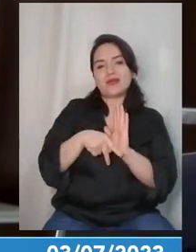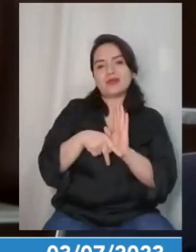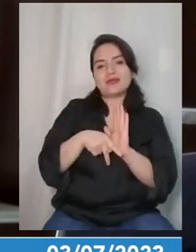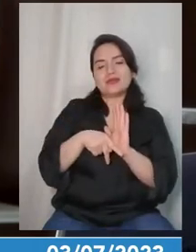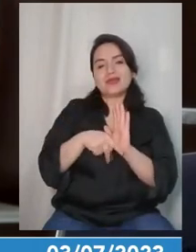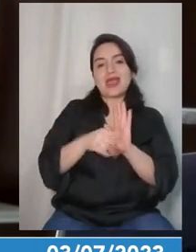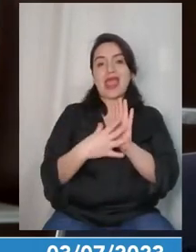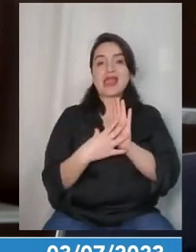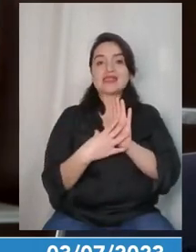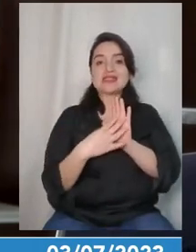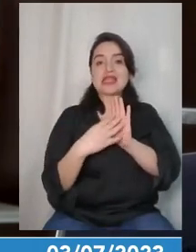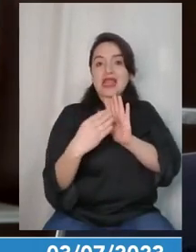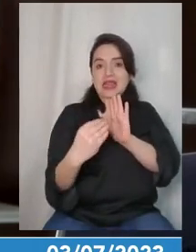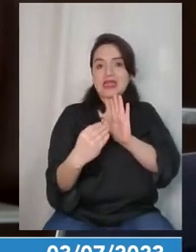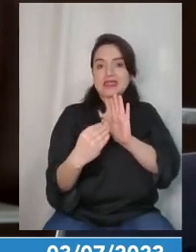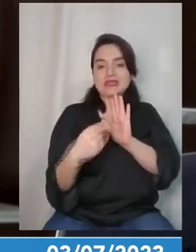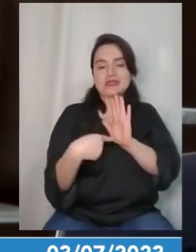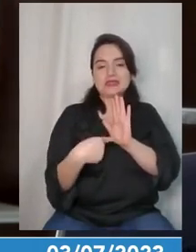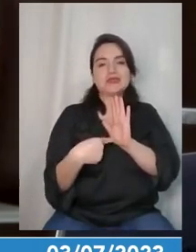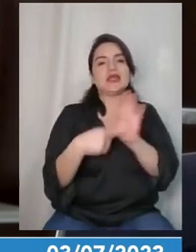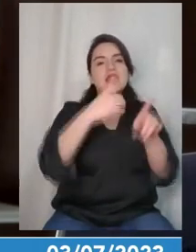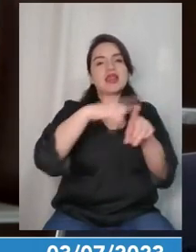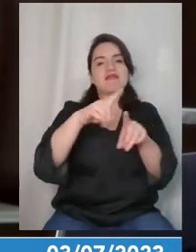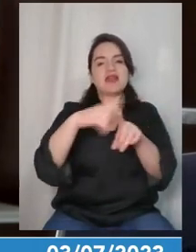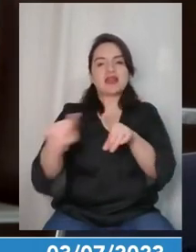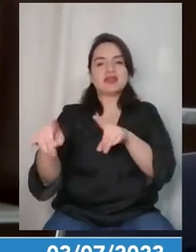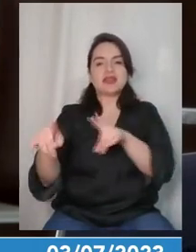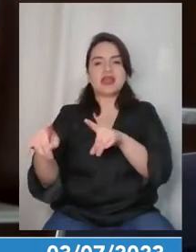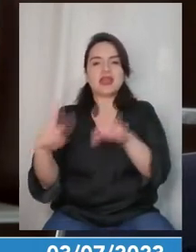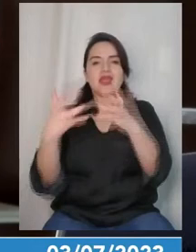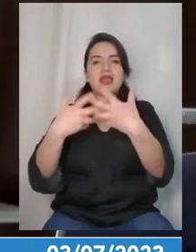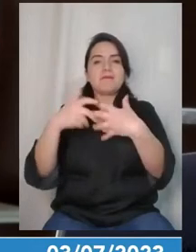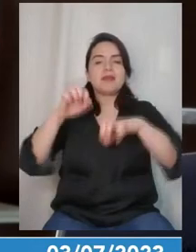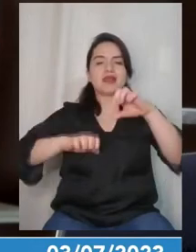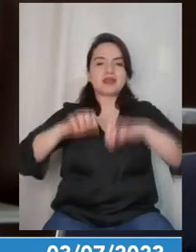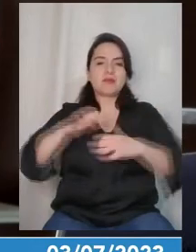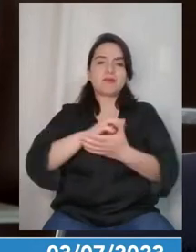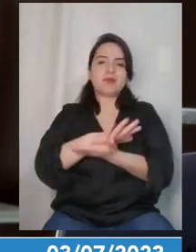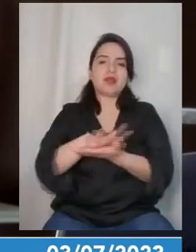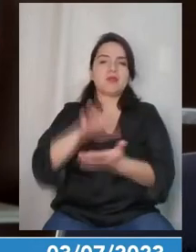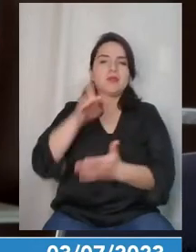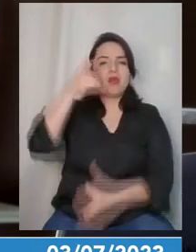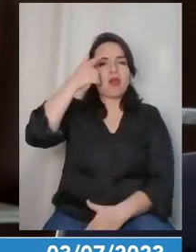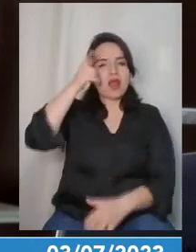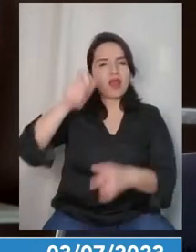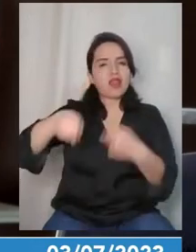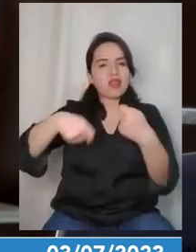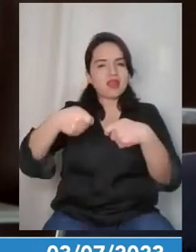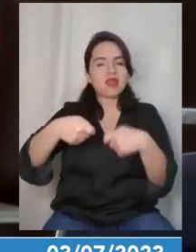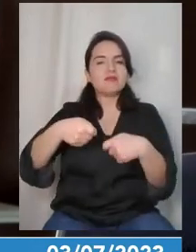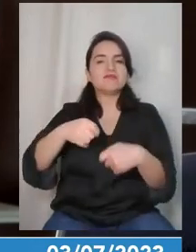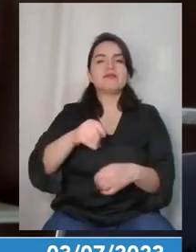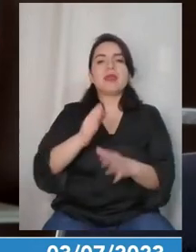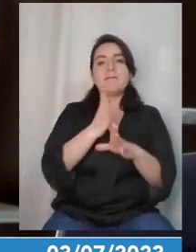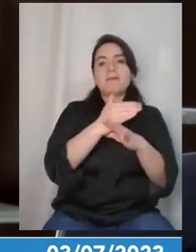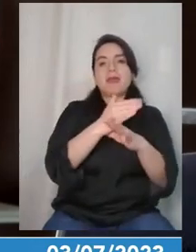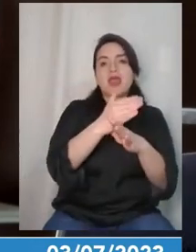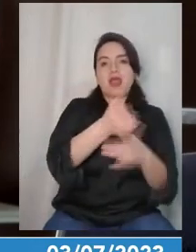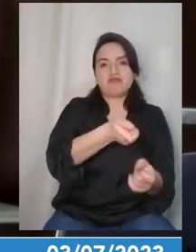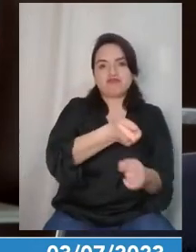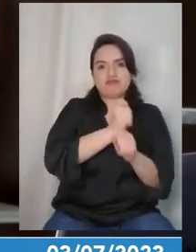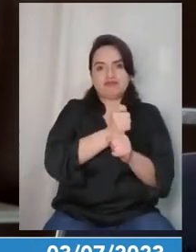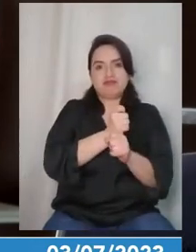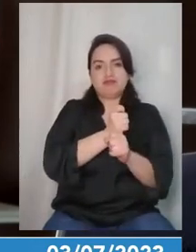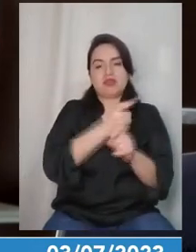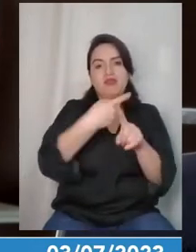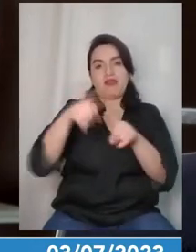de las distintas industrias referidas a los animales, como puede ser la ganadería, puede ser la pesca, y por lo tanto podemos ver que hay muchos animales que no